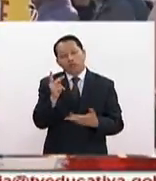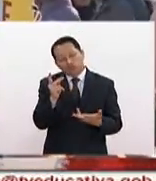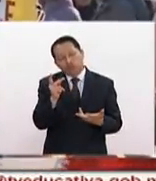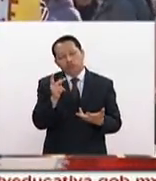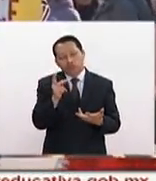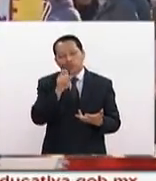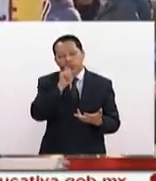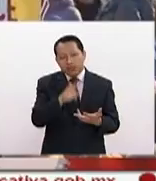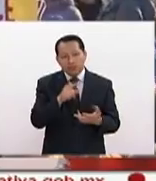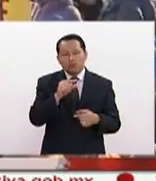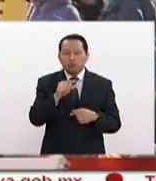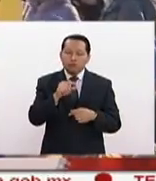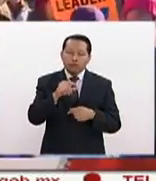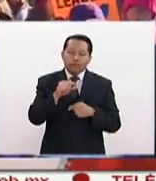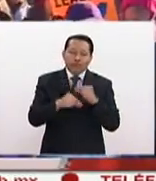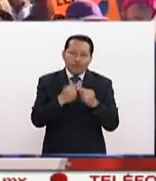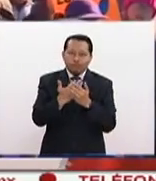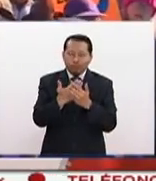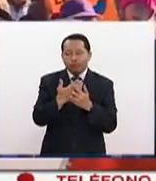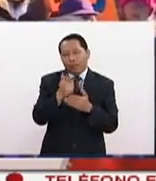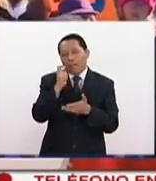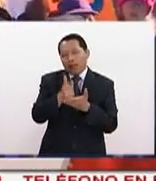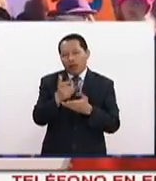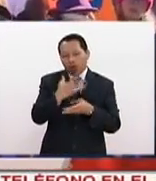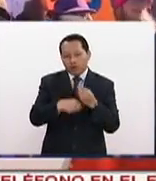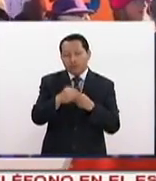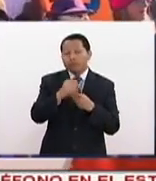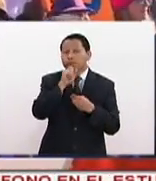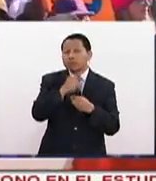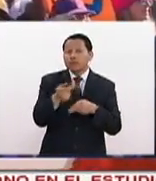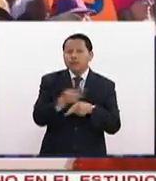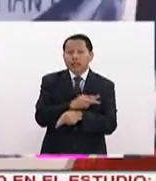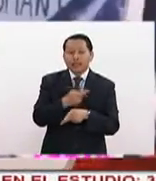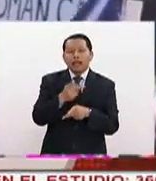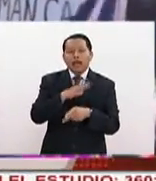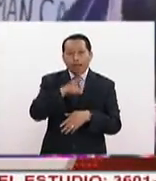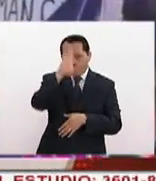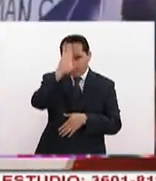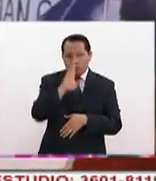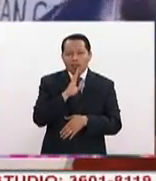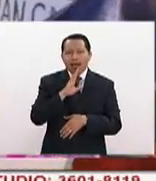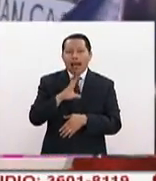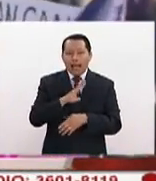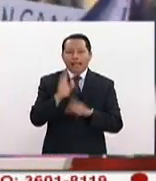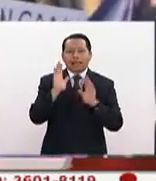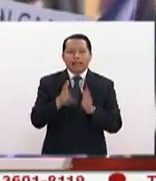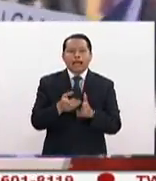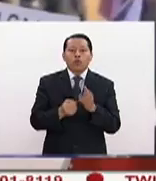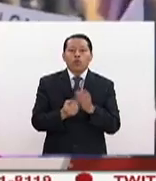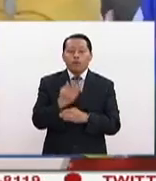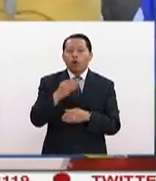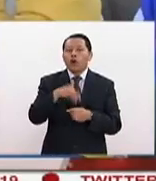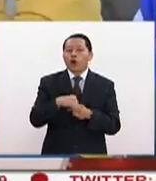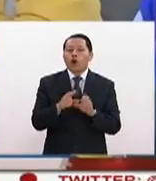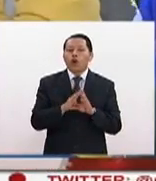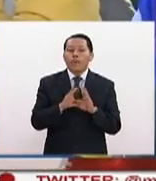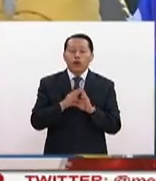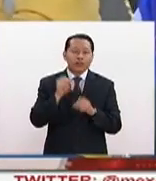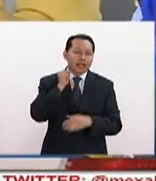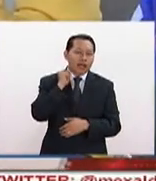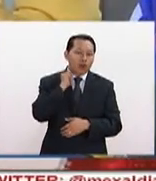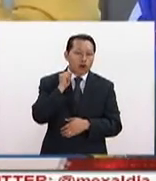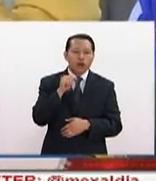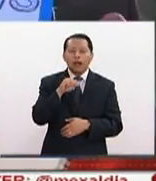se les hará un pago retroactivo. La clave de este día, Ana y Omar, es el mediodía. Se programó ya un nuevo voto por parte del